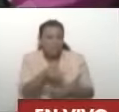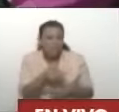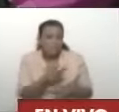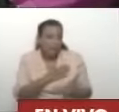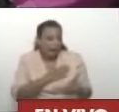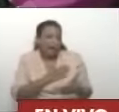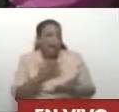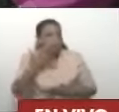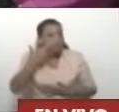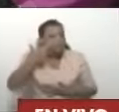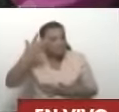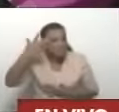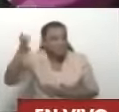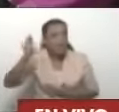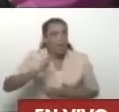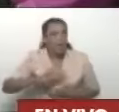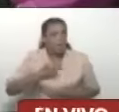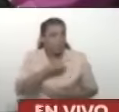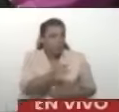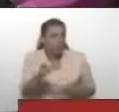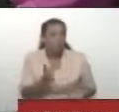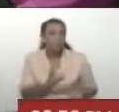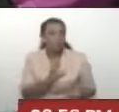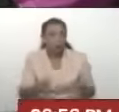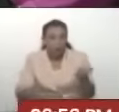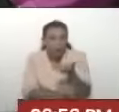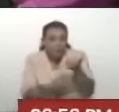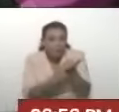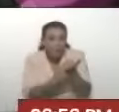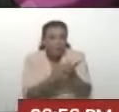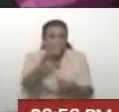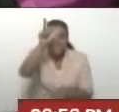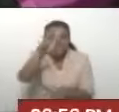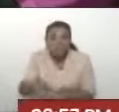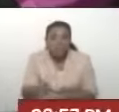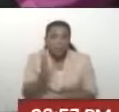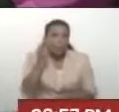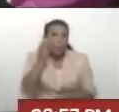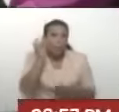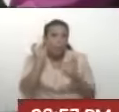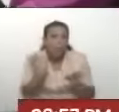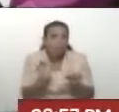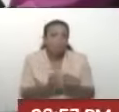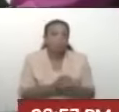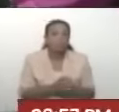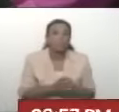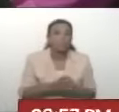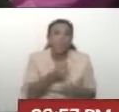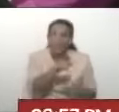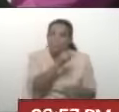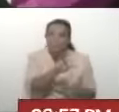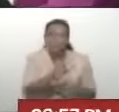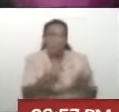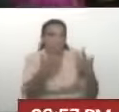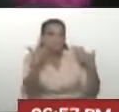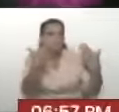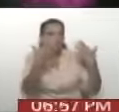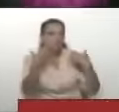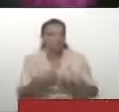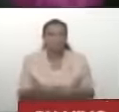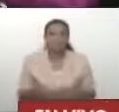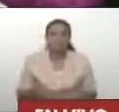llena de mucha ilusión poder contar con el mejor influencer que tiene la juventud venezolana, que es usted.